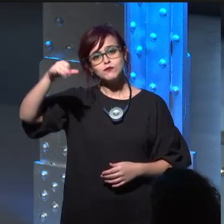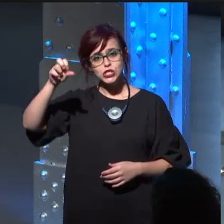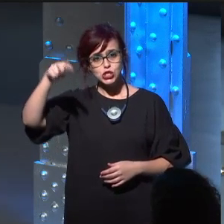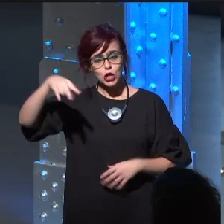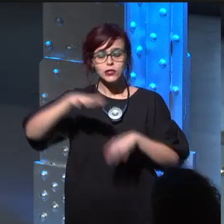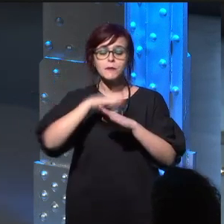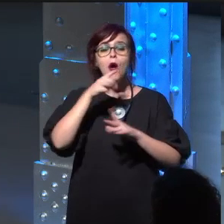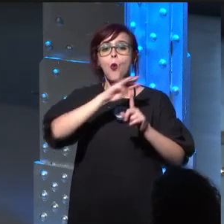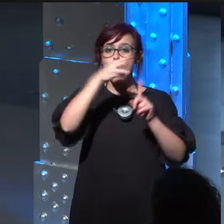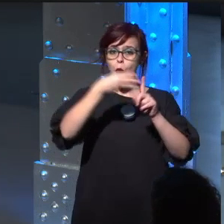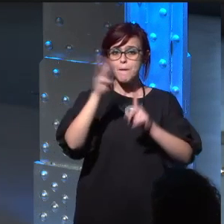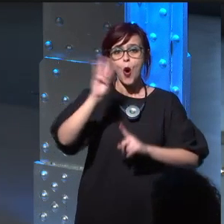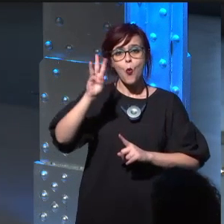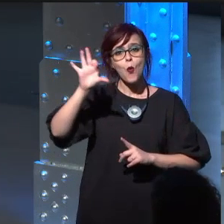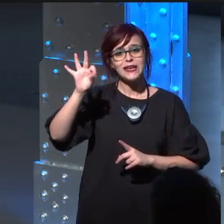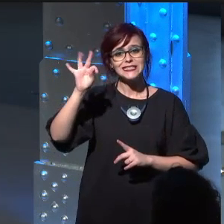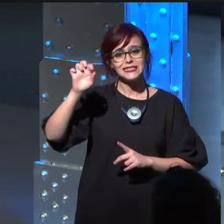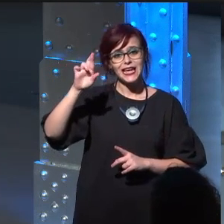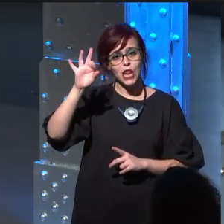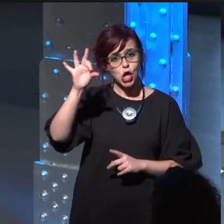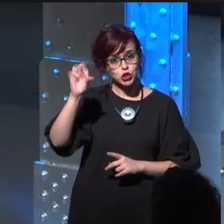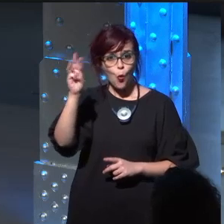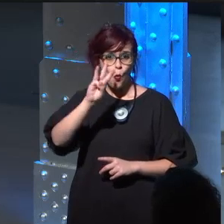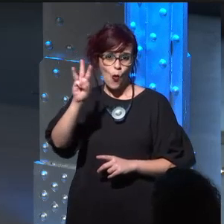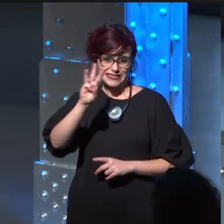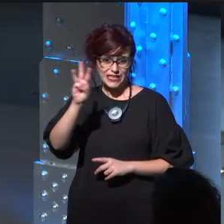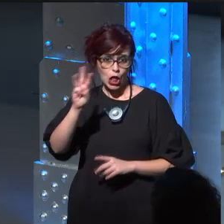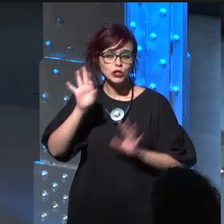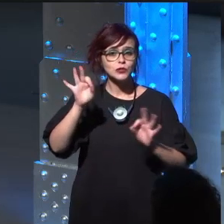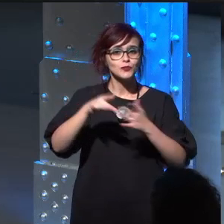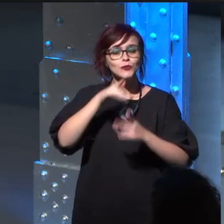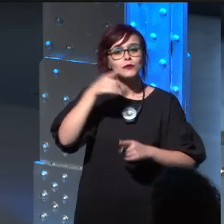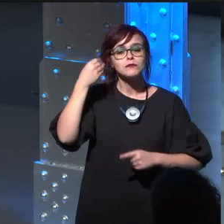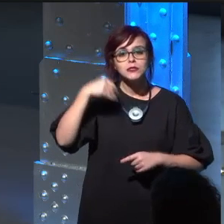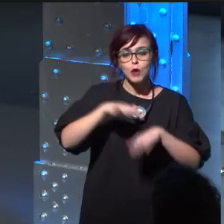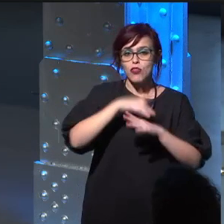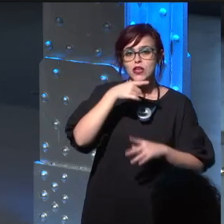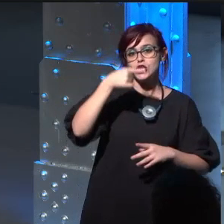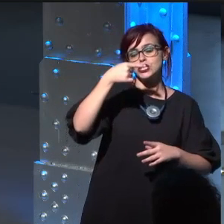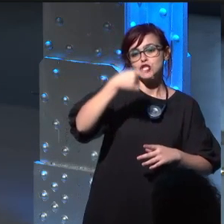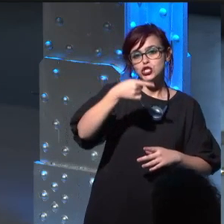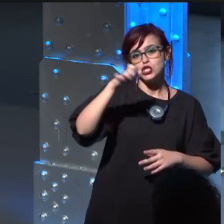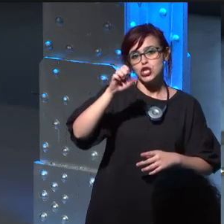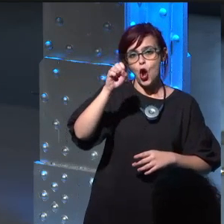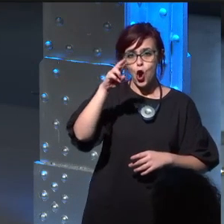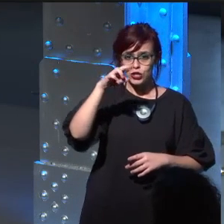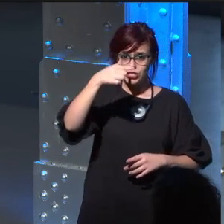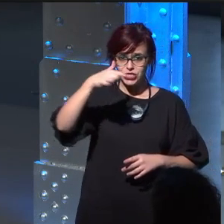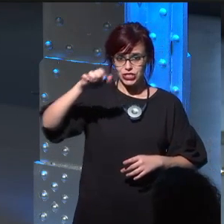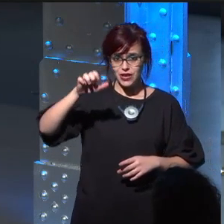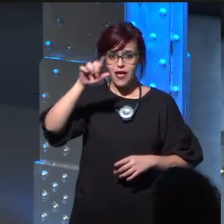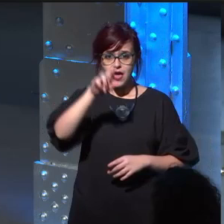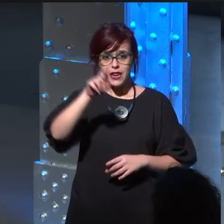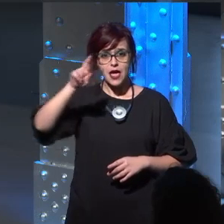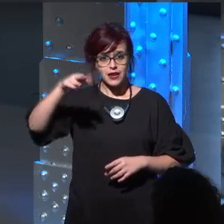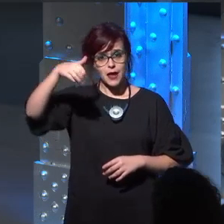libros de George Martin. Y están aquí para hablar de este universo